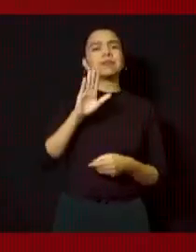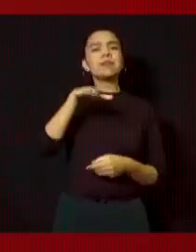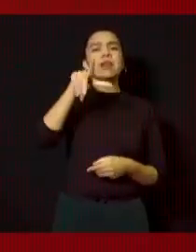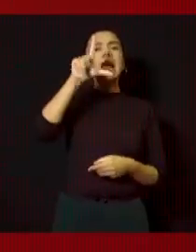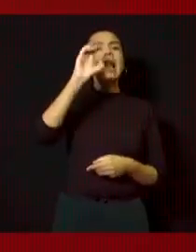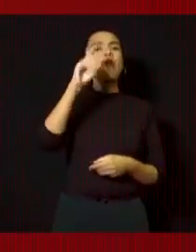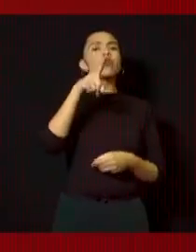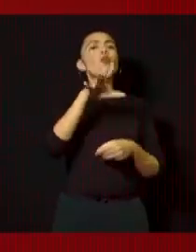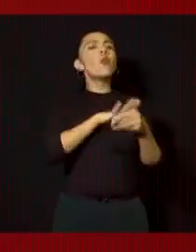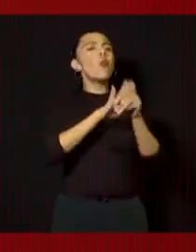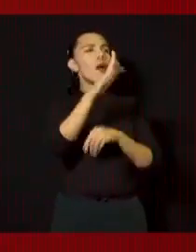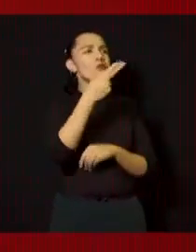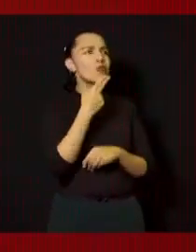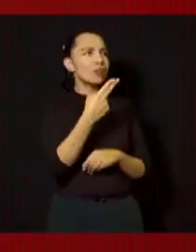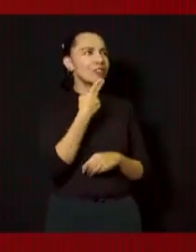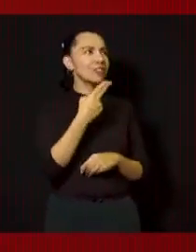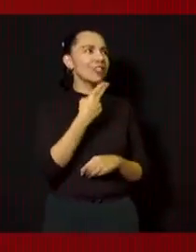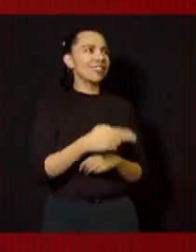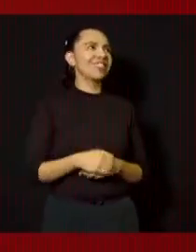Hay muchos hombres que se han dado... Sí.